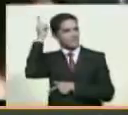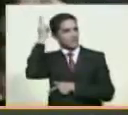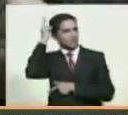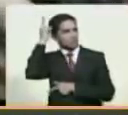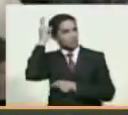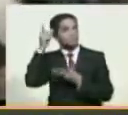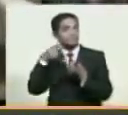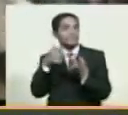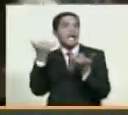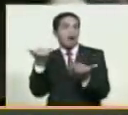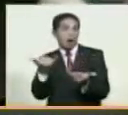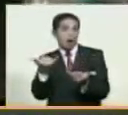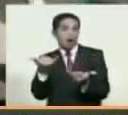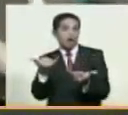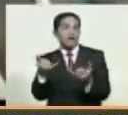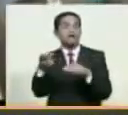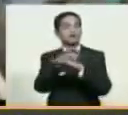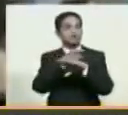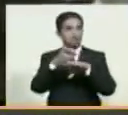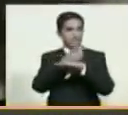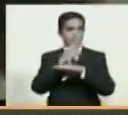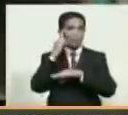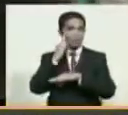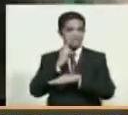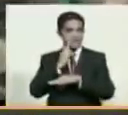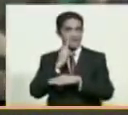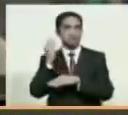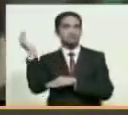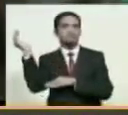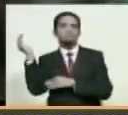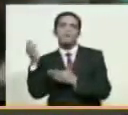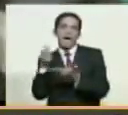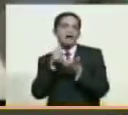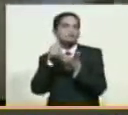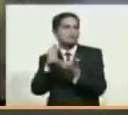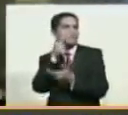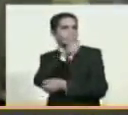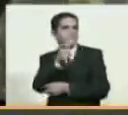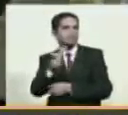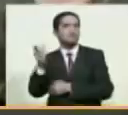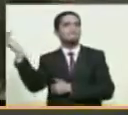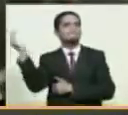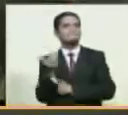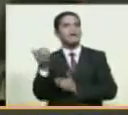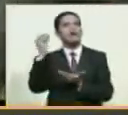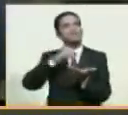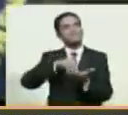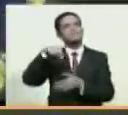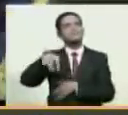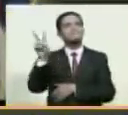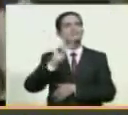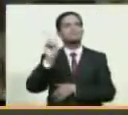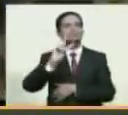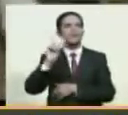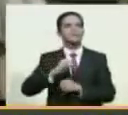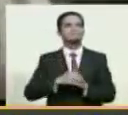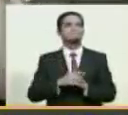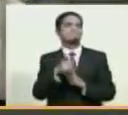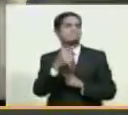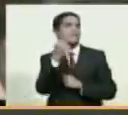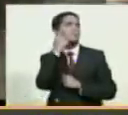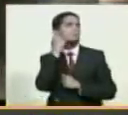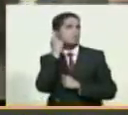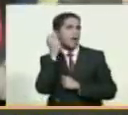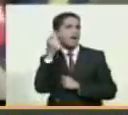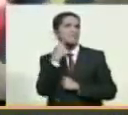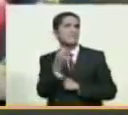Todo, todo, todo se quedó, todo se vendió, a empezar otra vez de nuevo. Con una mano adelante y una mano atrás, pero no importa, con muchas ganas